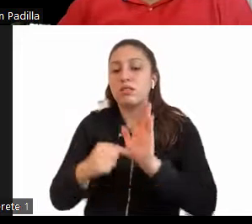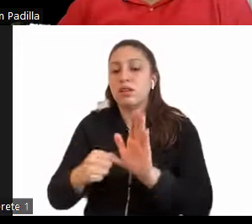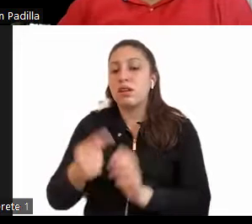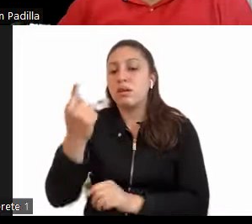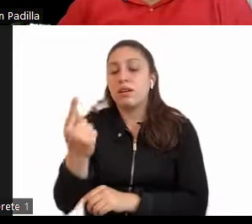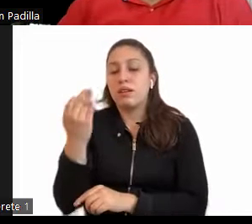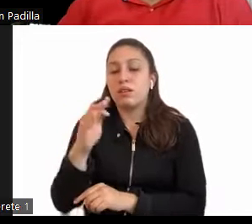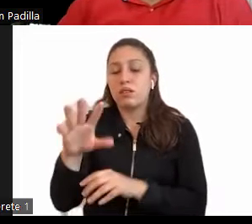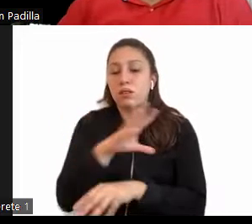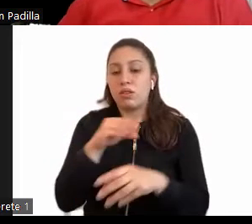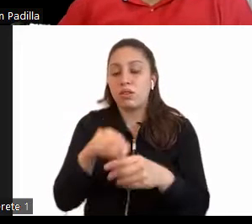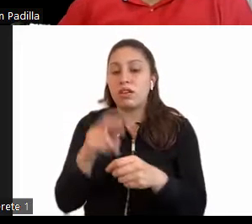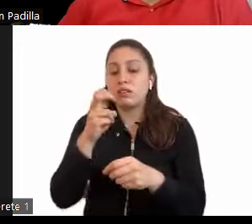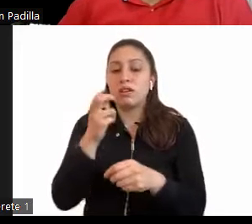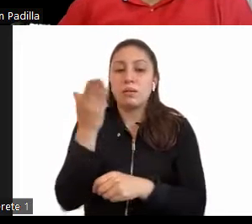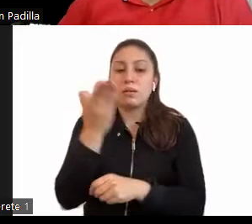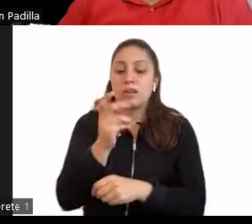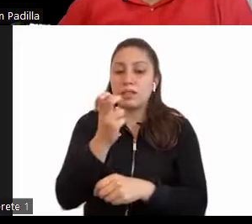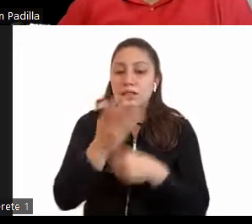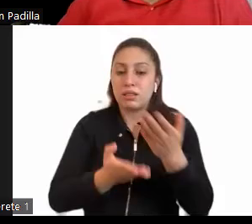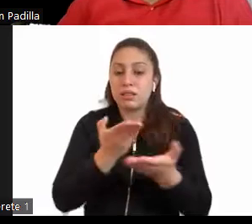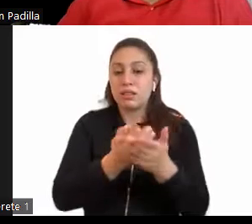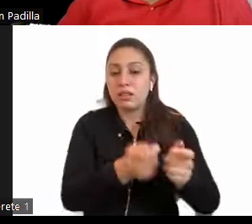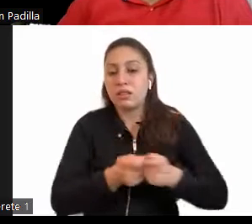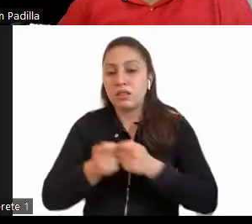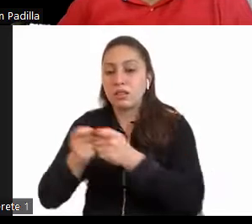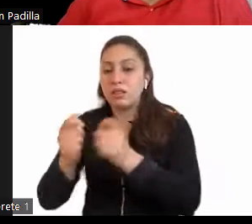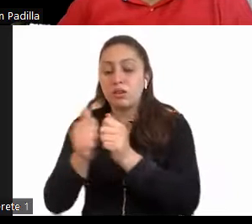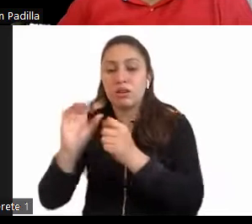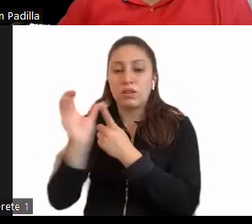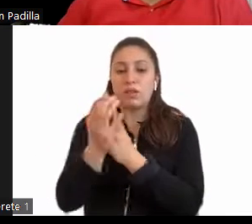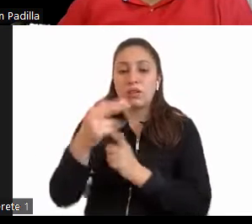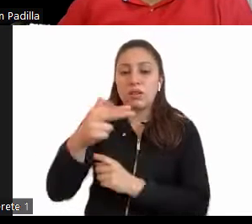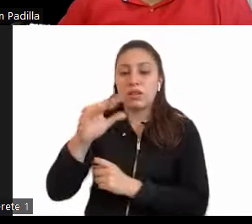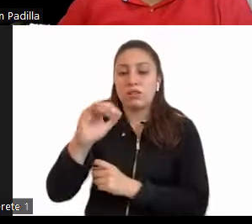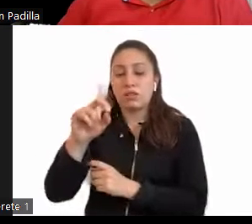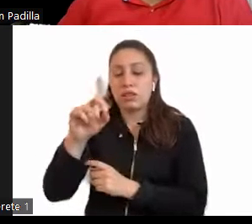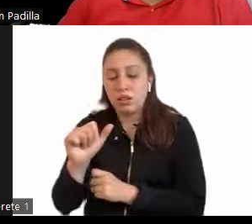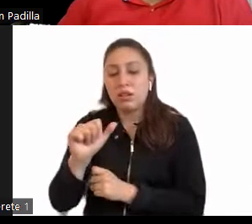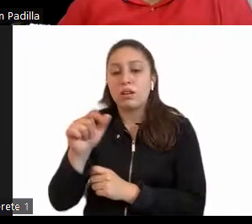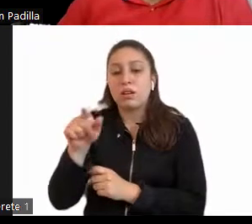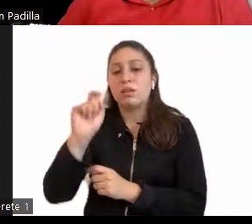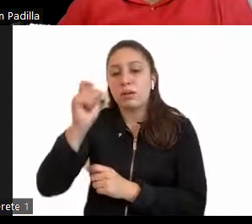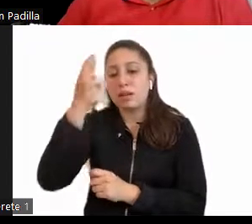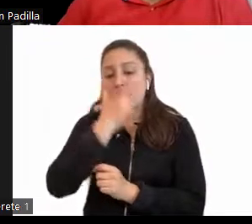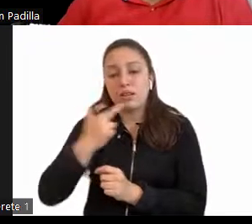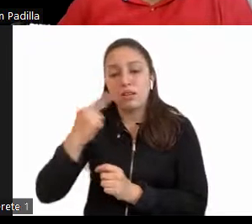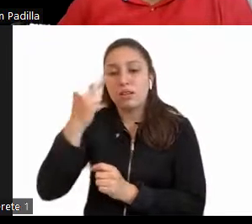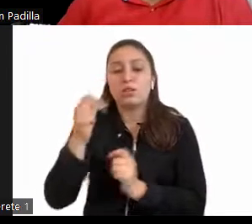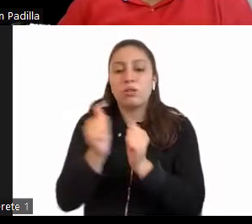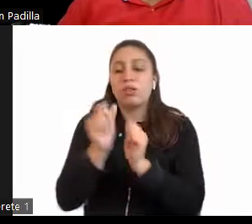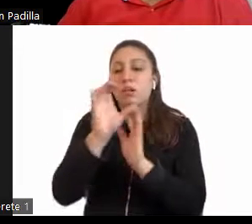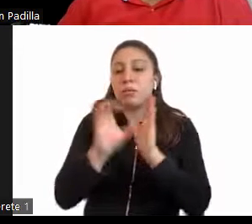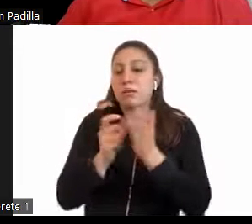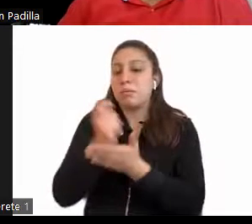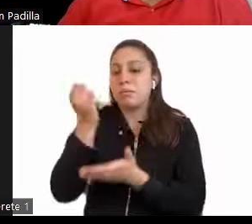Dicho comunicado solicita que dicho punto de acuerdo sea turnado a la Comisión de Hacienda, dado que es referente a la disposición transitoria del Código Fiscal de la